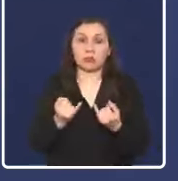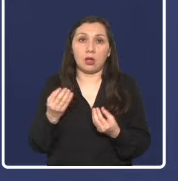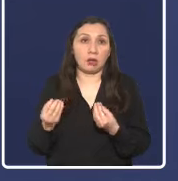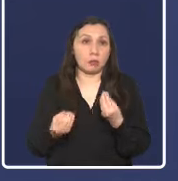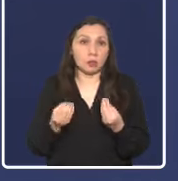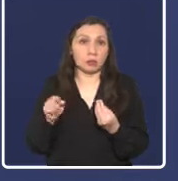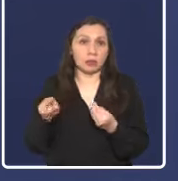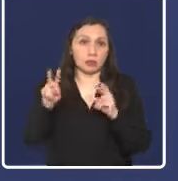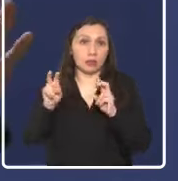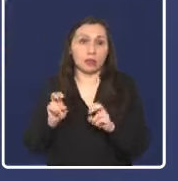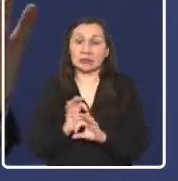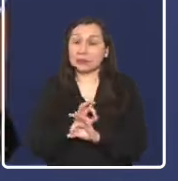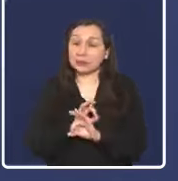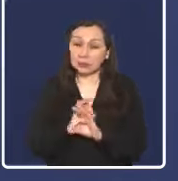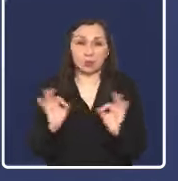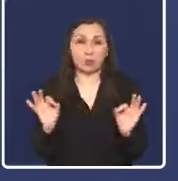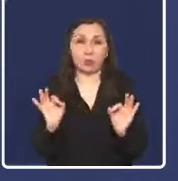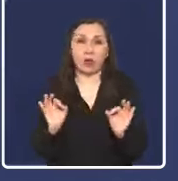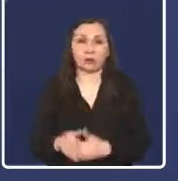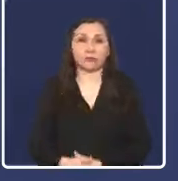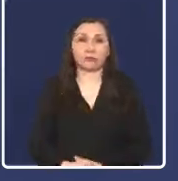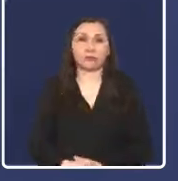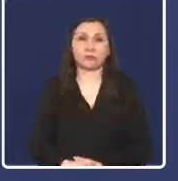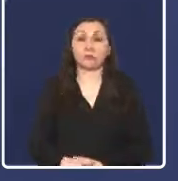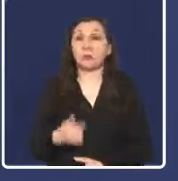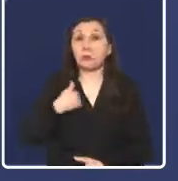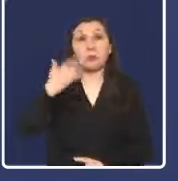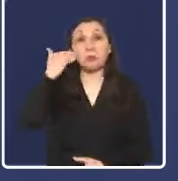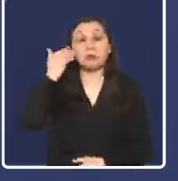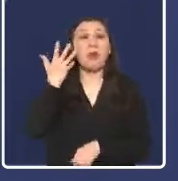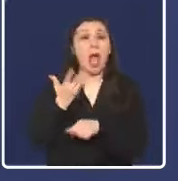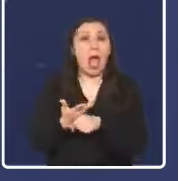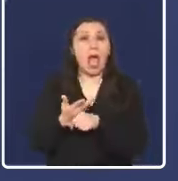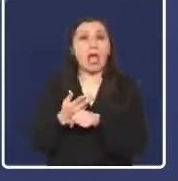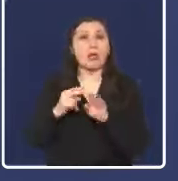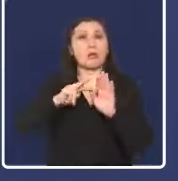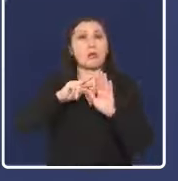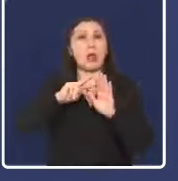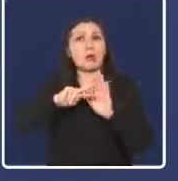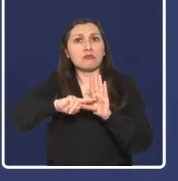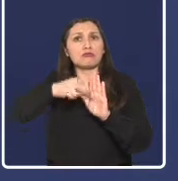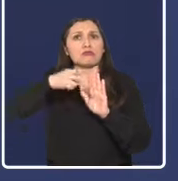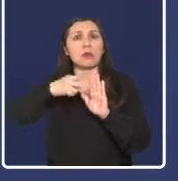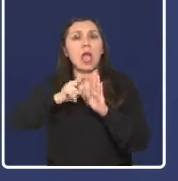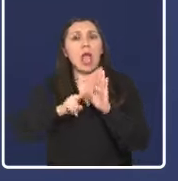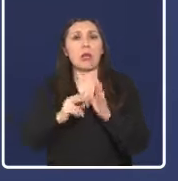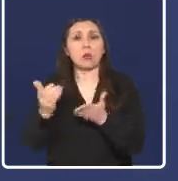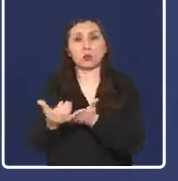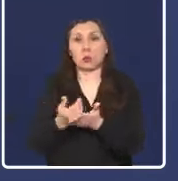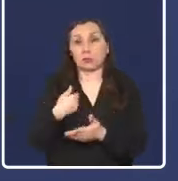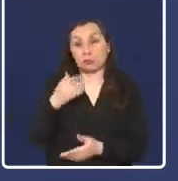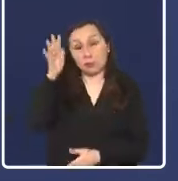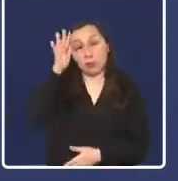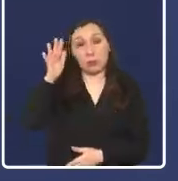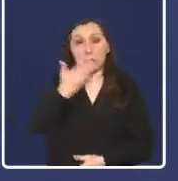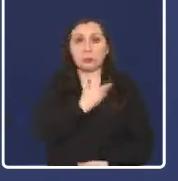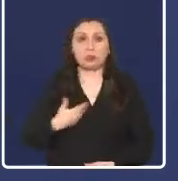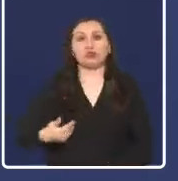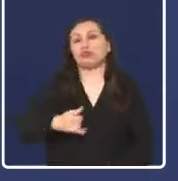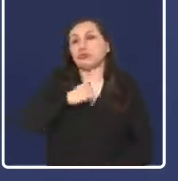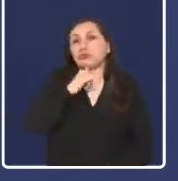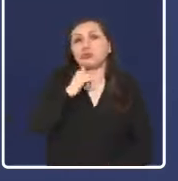respecto a ese tema. Ninguna. No sabía que había habido una modificación de sueldo. Ustedes se imaginarán, yo como presidente de la República, no sé